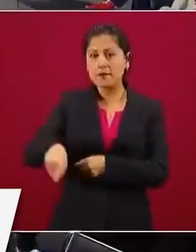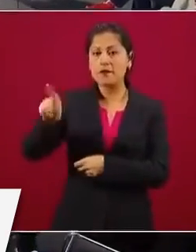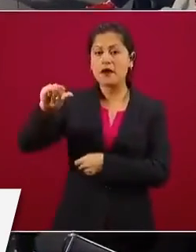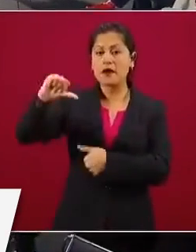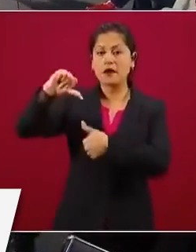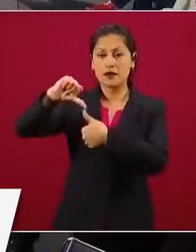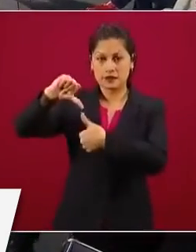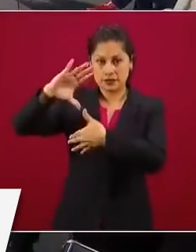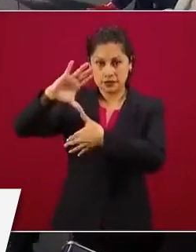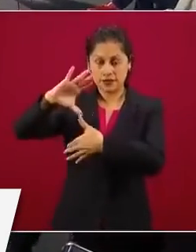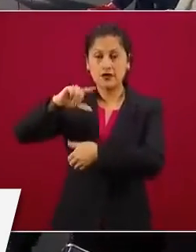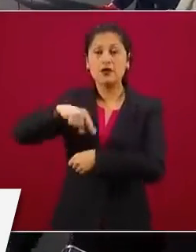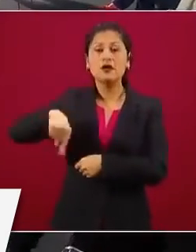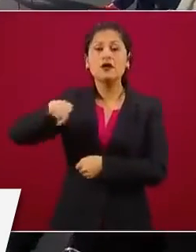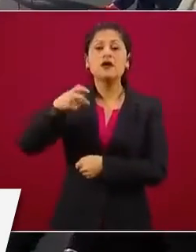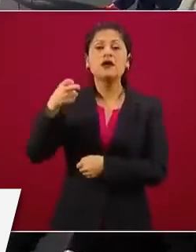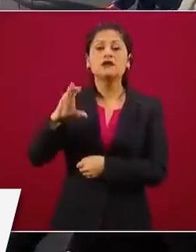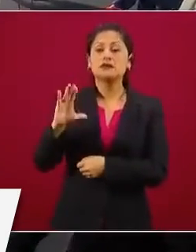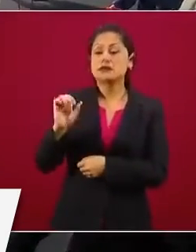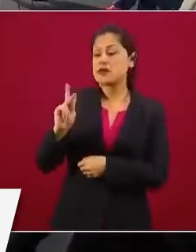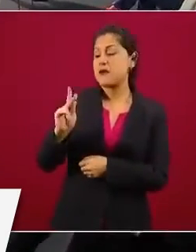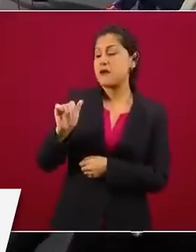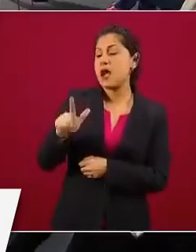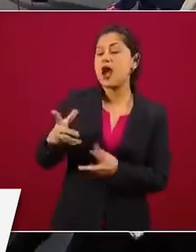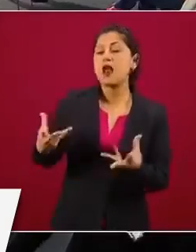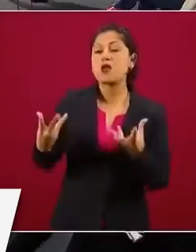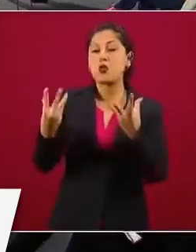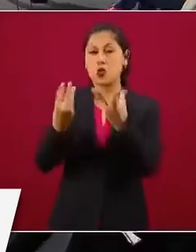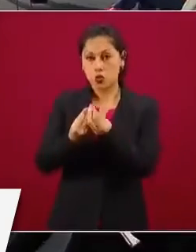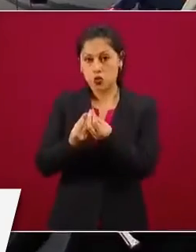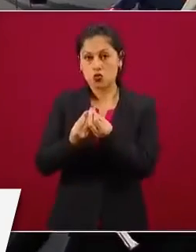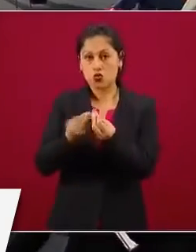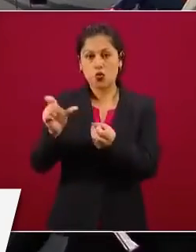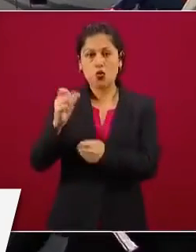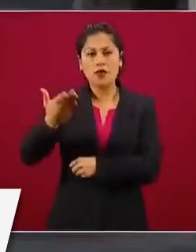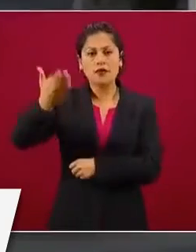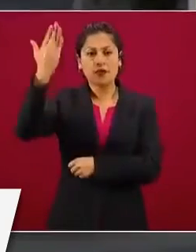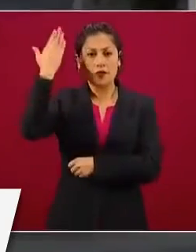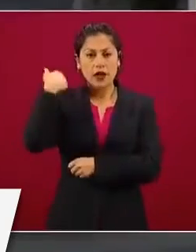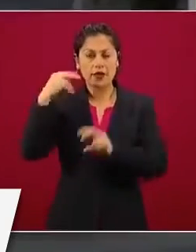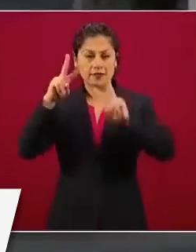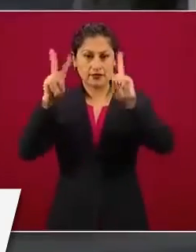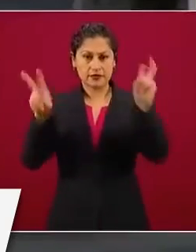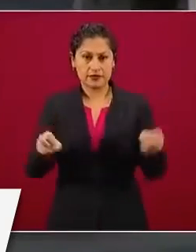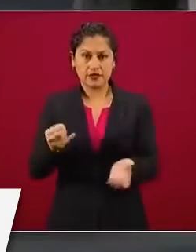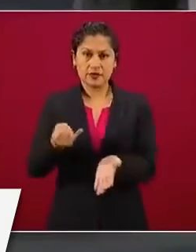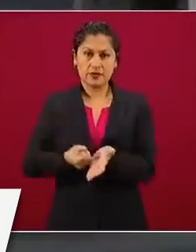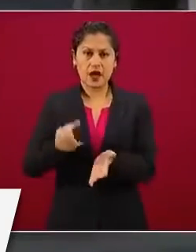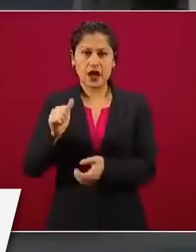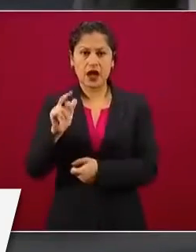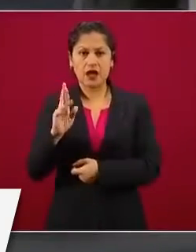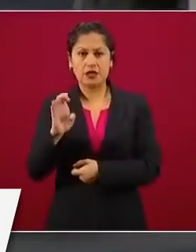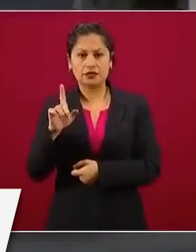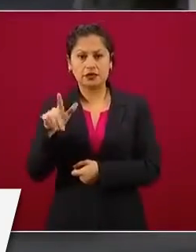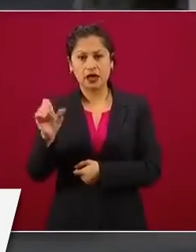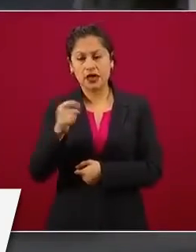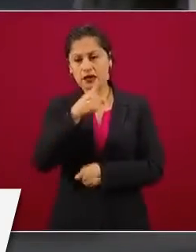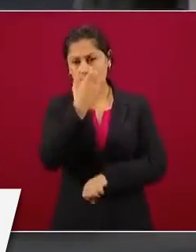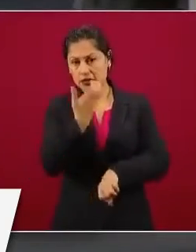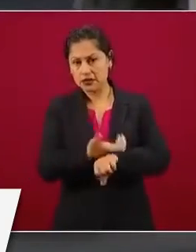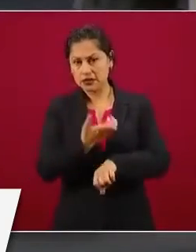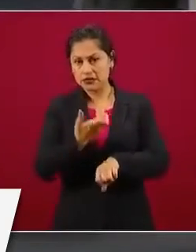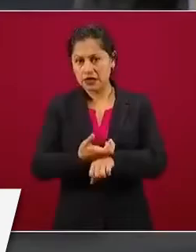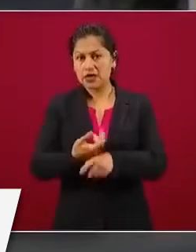tomaron, iban a realizar, y que era una de las premisas cuando fue este asunto de los aranceles con los Estados Unidos, este plan